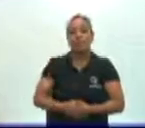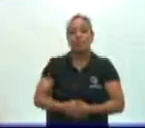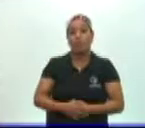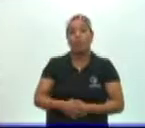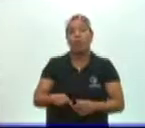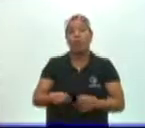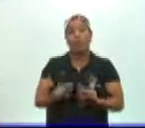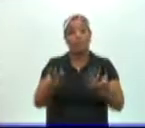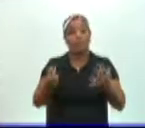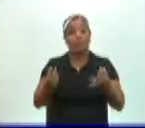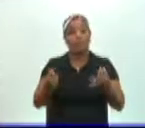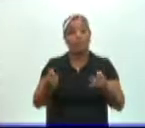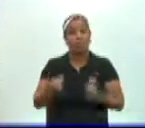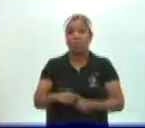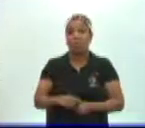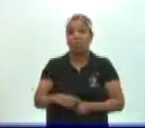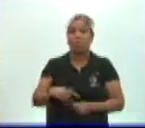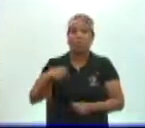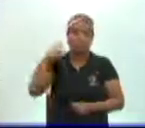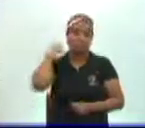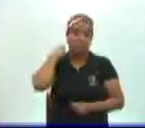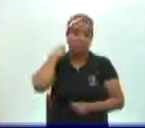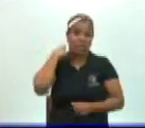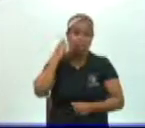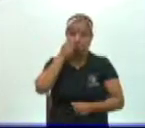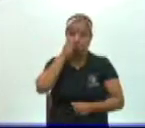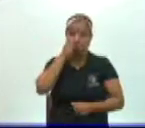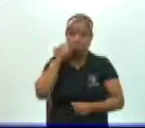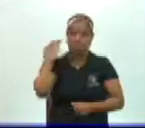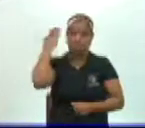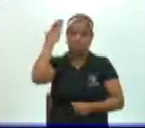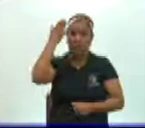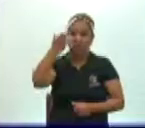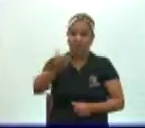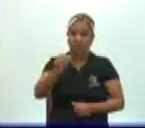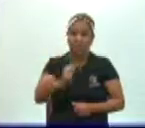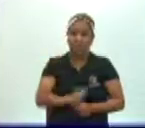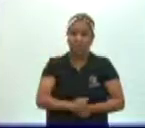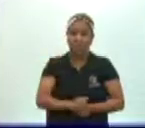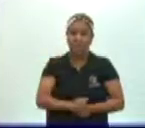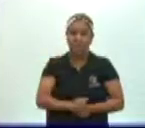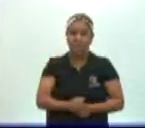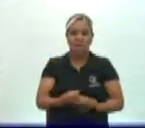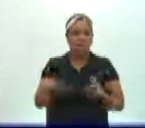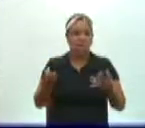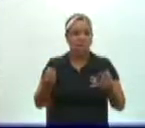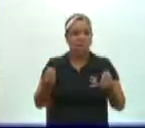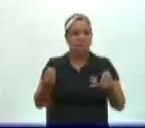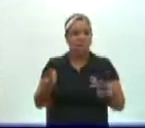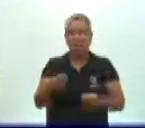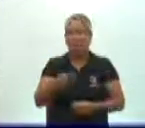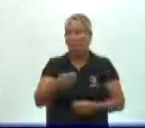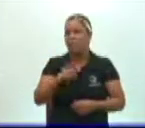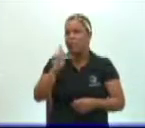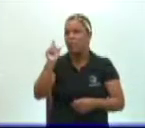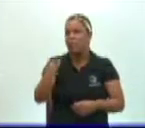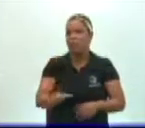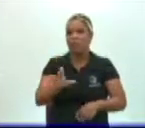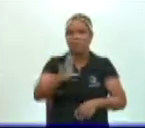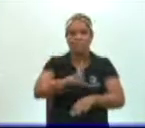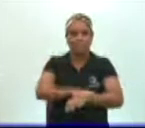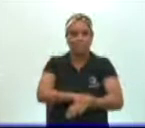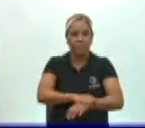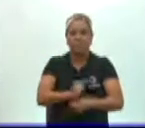colonizadores que vinieron a la América de España, carceleros, muchos segundones, no eran el hijo primogénito, por tanto no se pudieron adscribir a